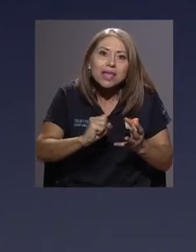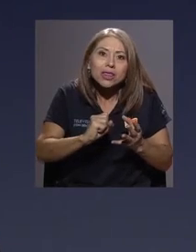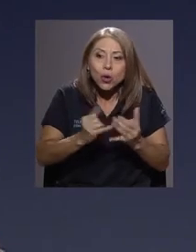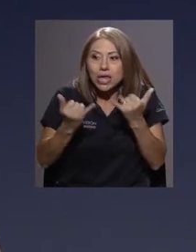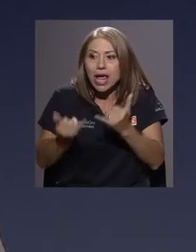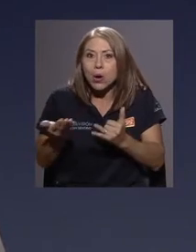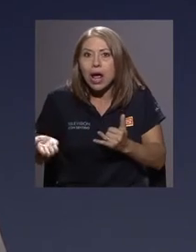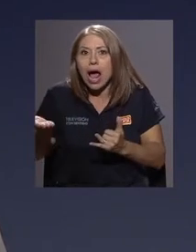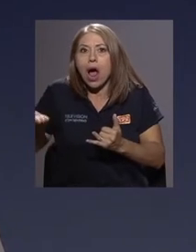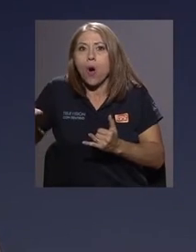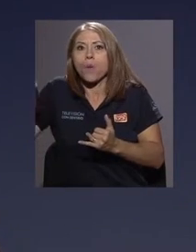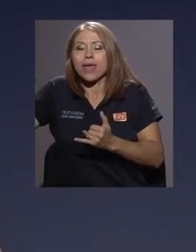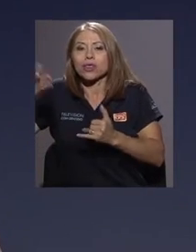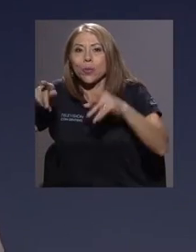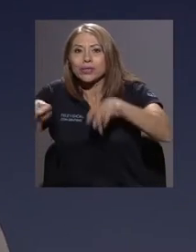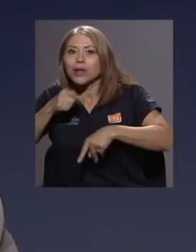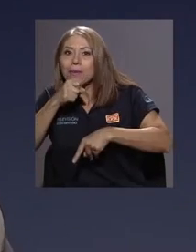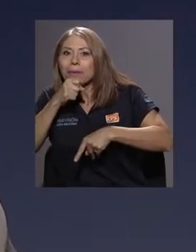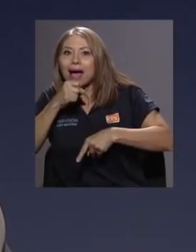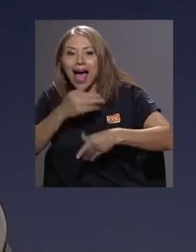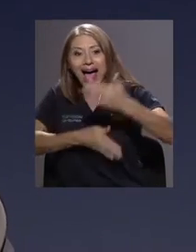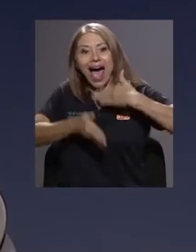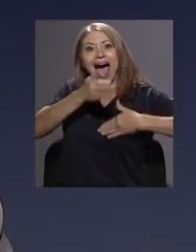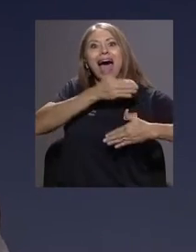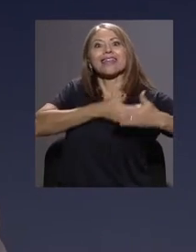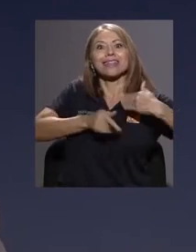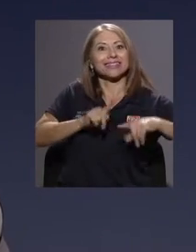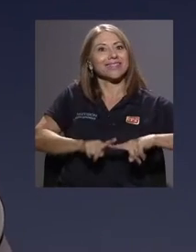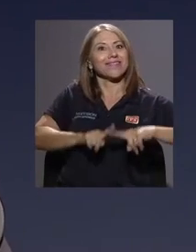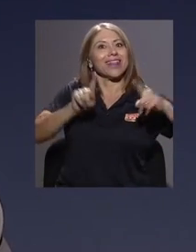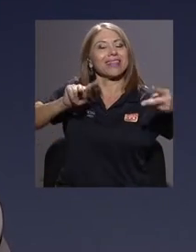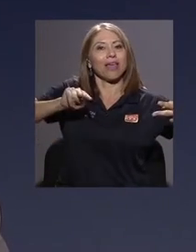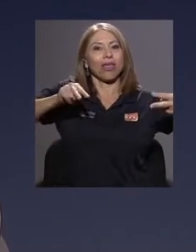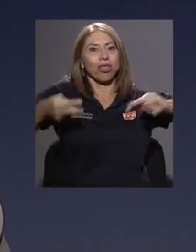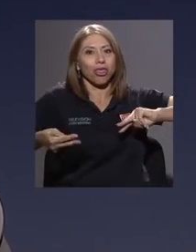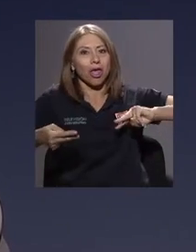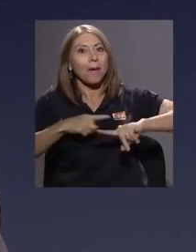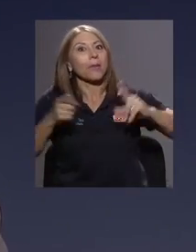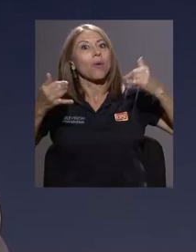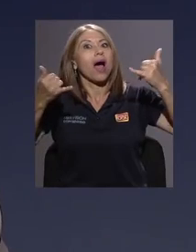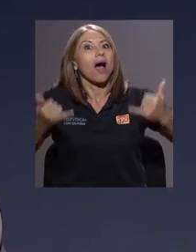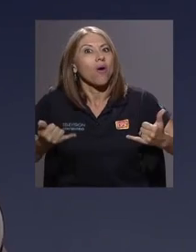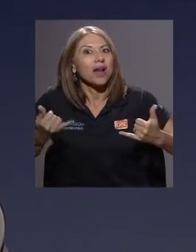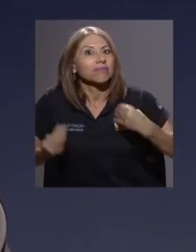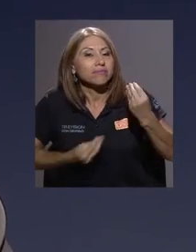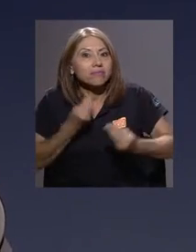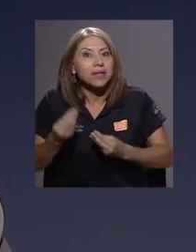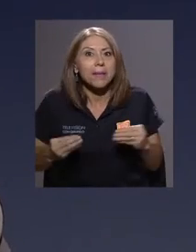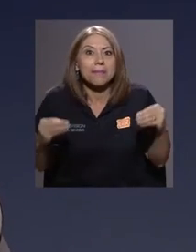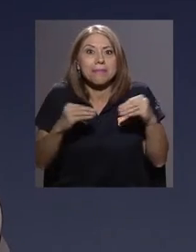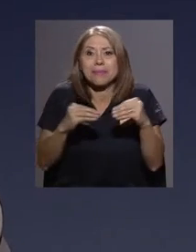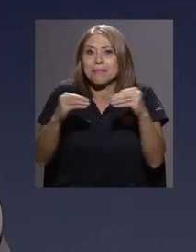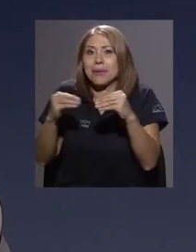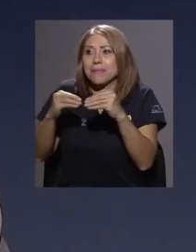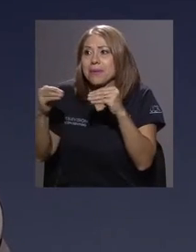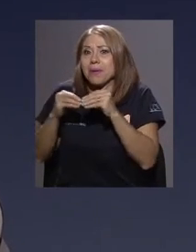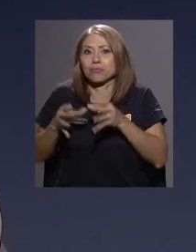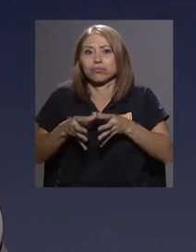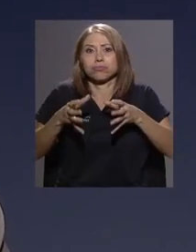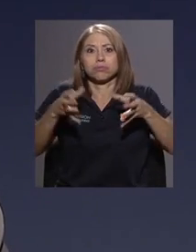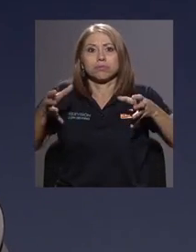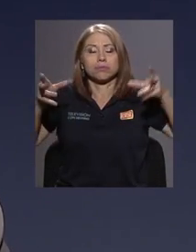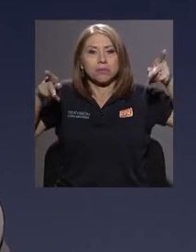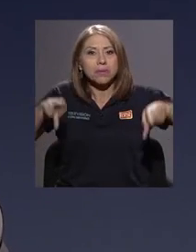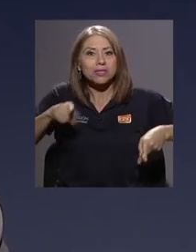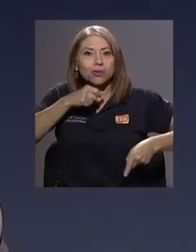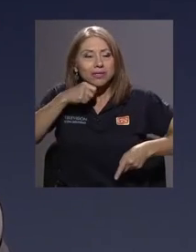antes teníamos una pirámide invertida hoy más bien parece una copa rebosante donde el punto más alto la figura en